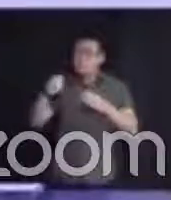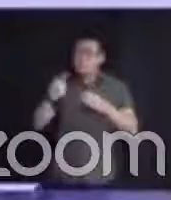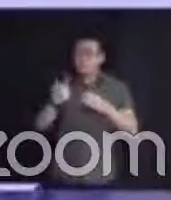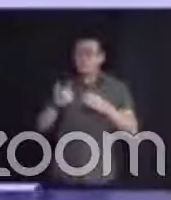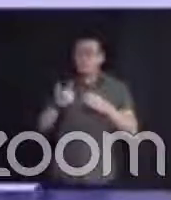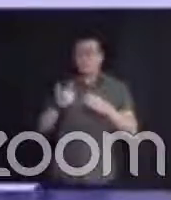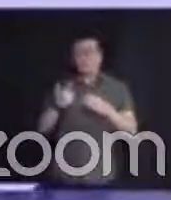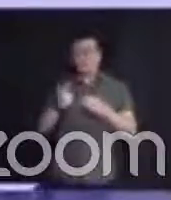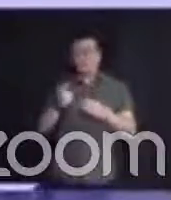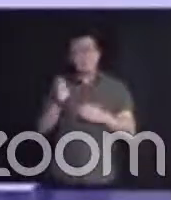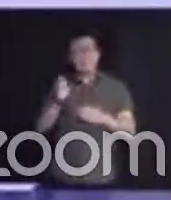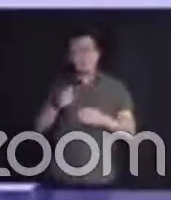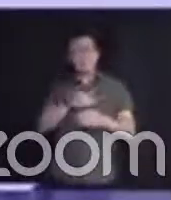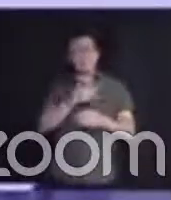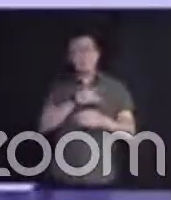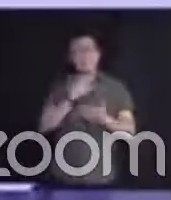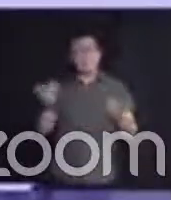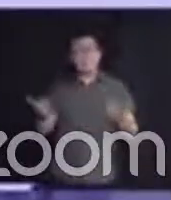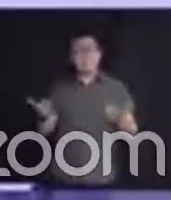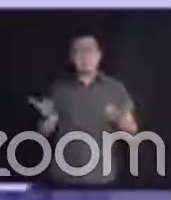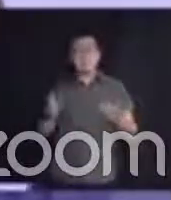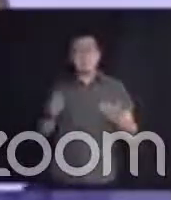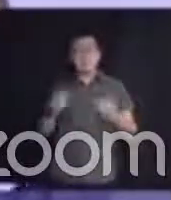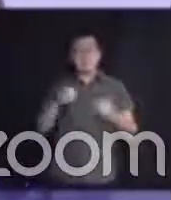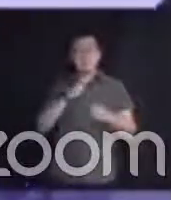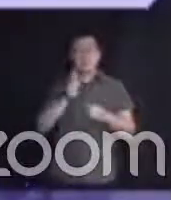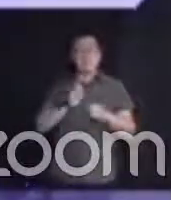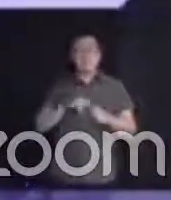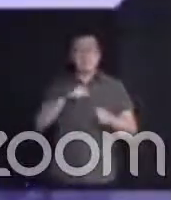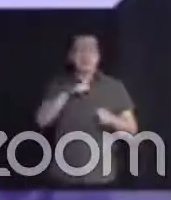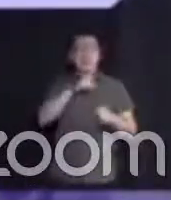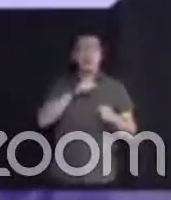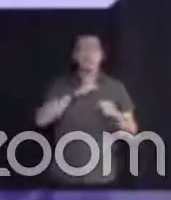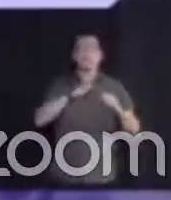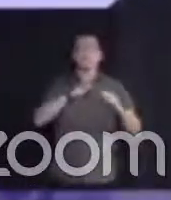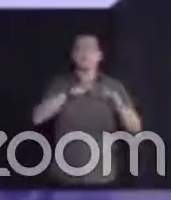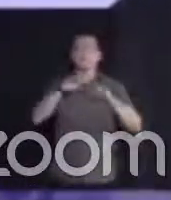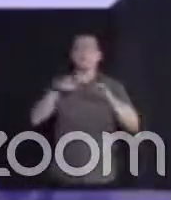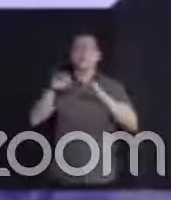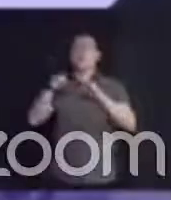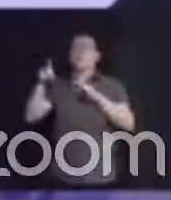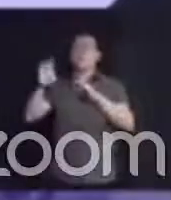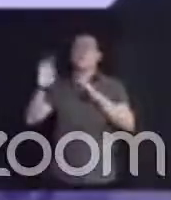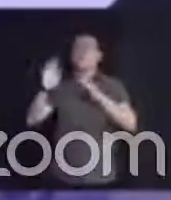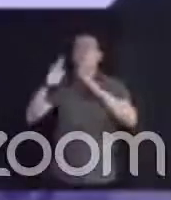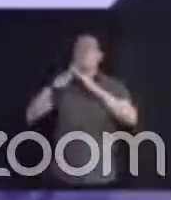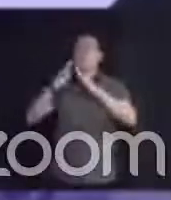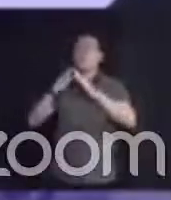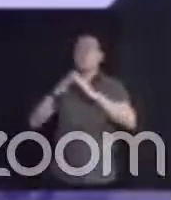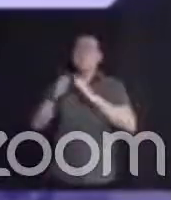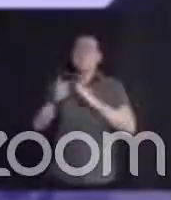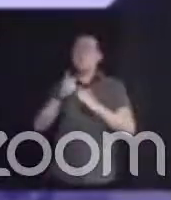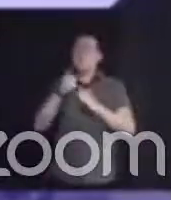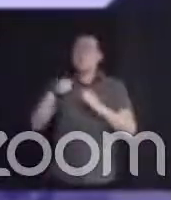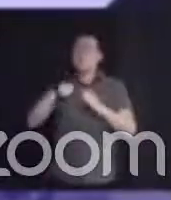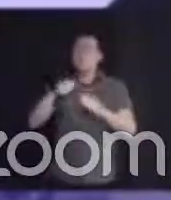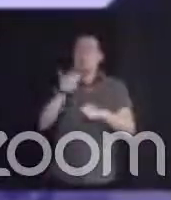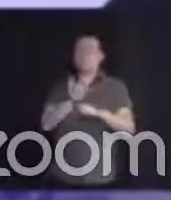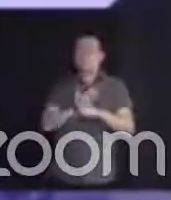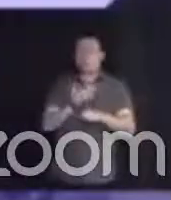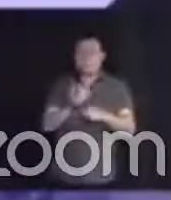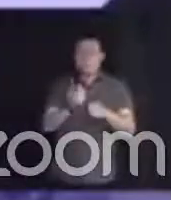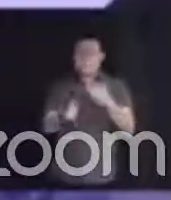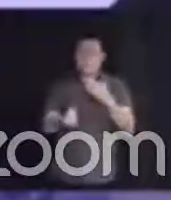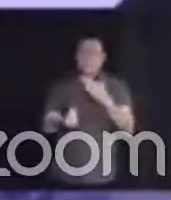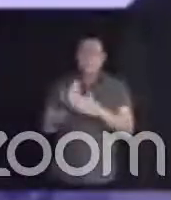mucha gente desayunaba en su casa como es normal, ¿no? Pero cuando llegas a Estados Unidos, te vas bien temprano. Yo me levantaba a